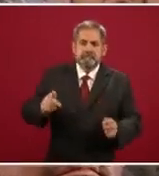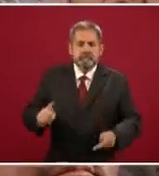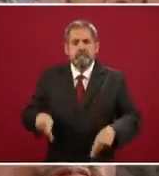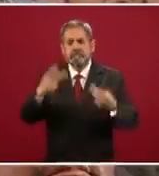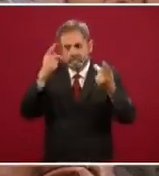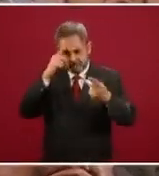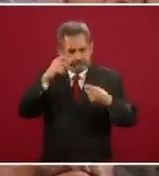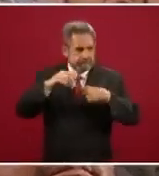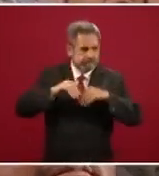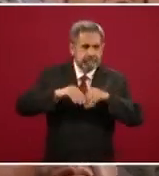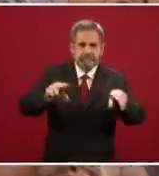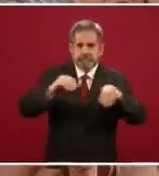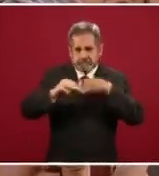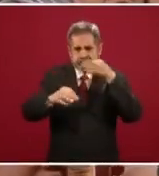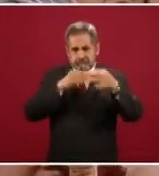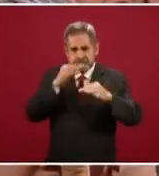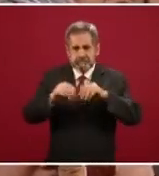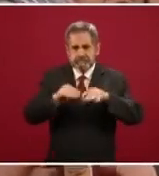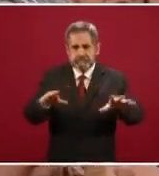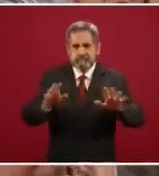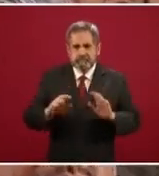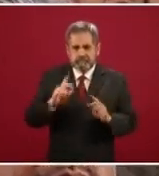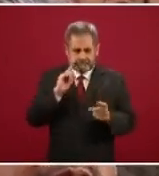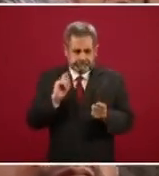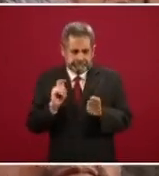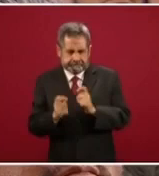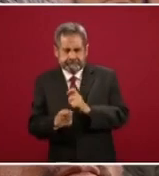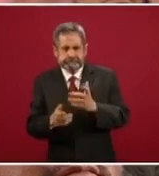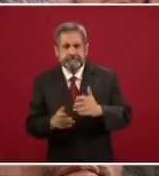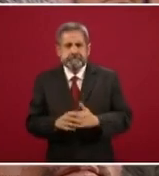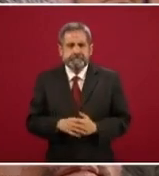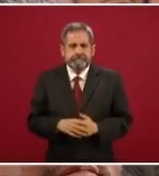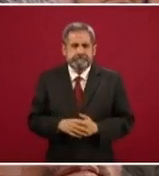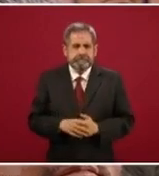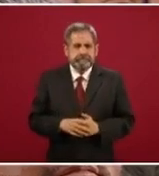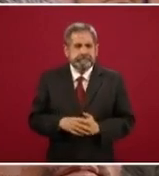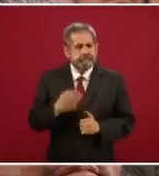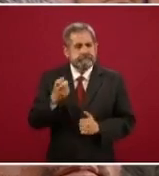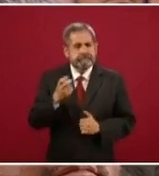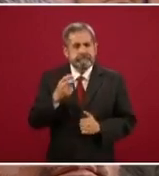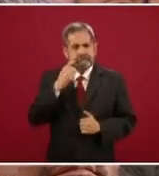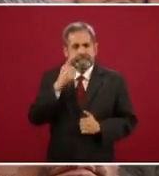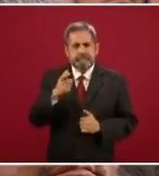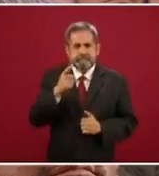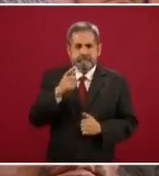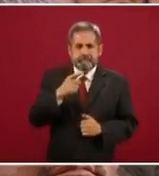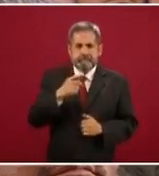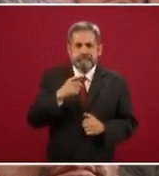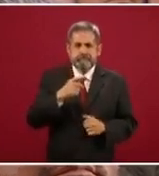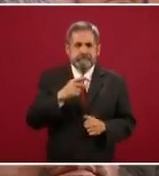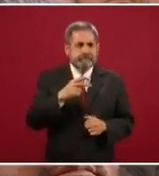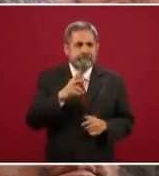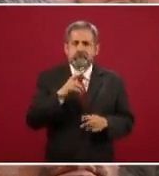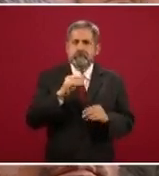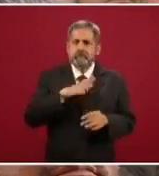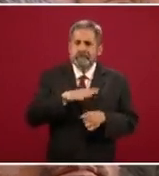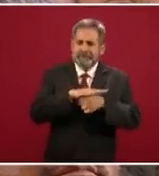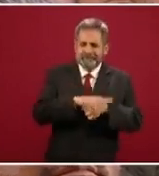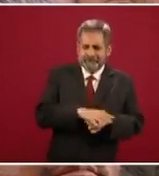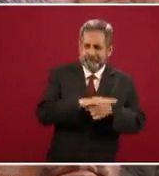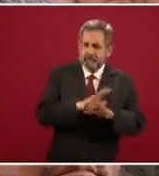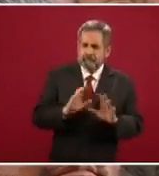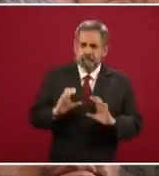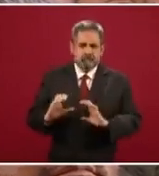la cobertura cambiaria y que quite presiones al tipo de cambio,